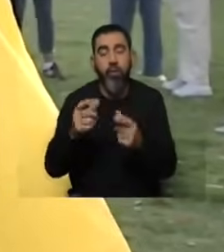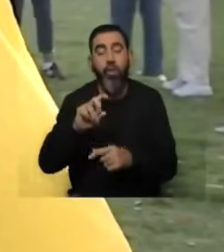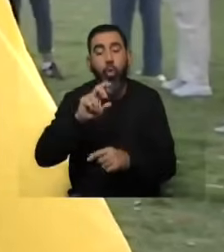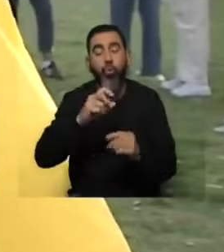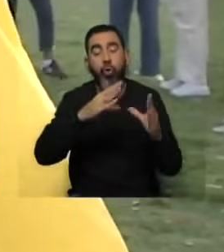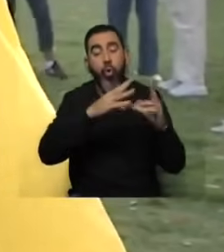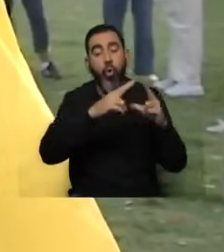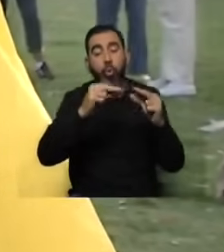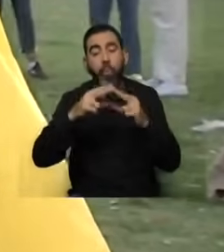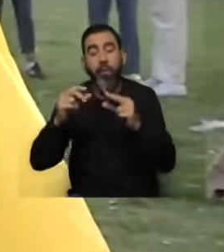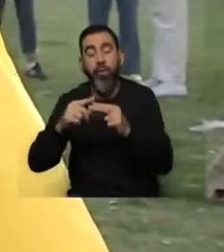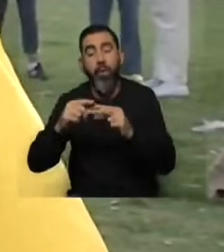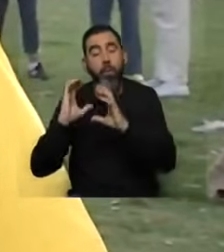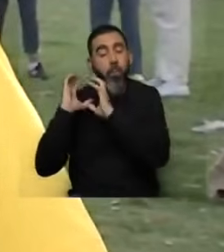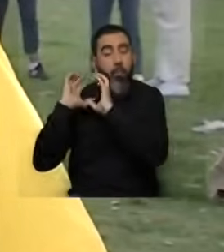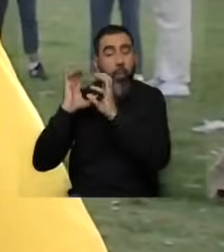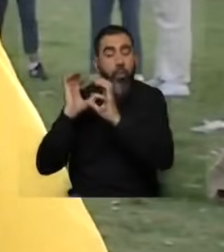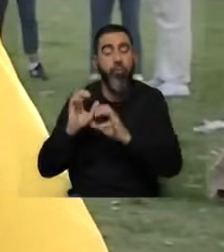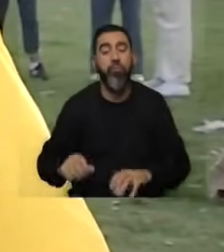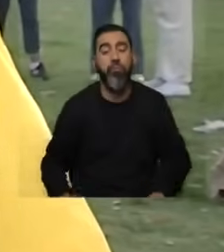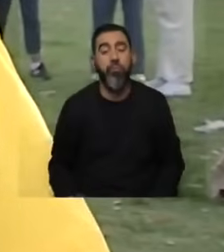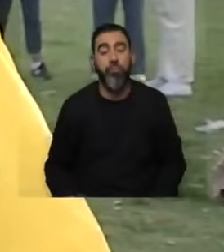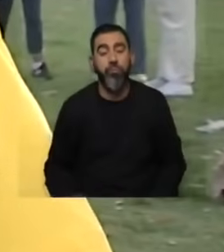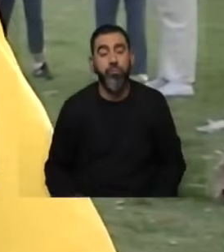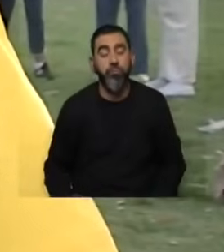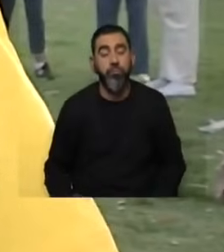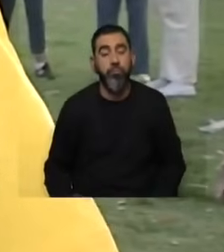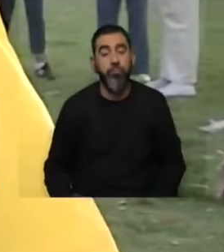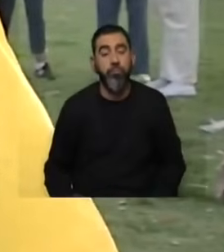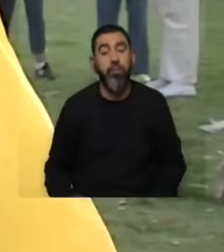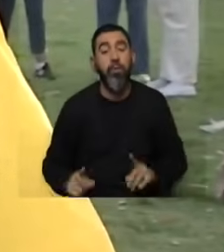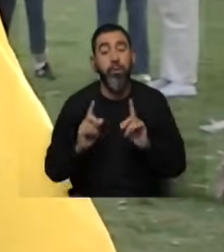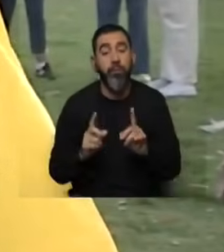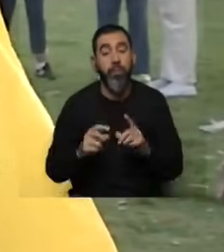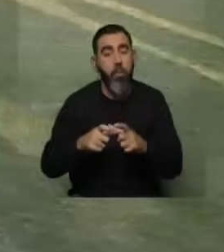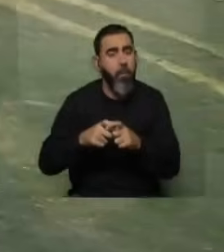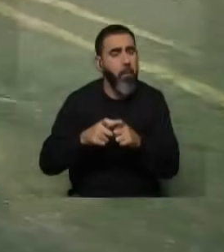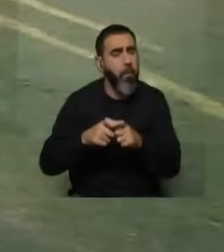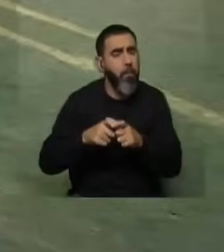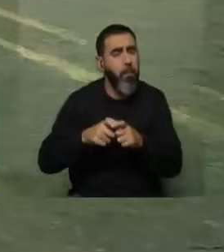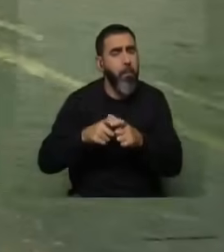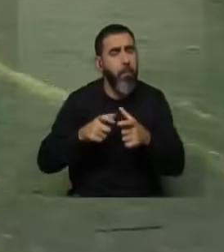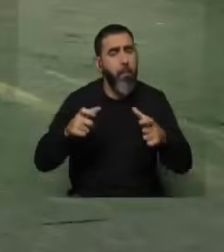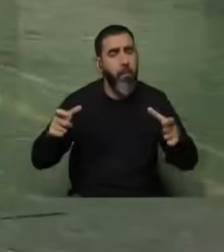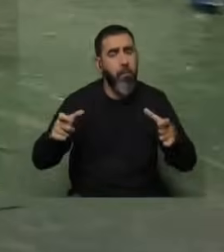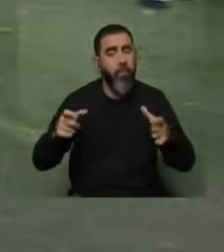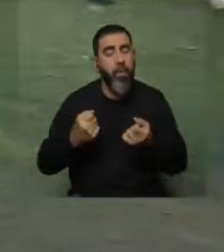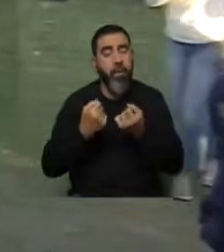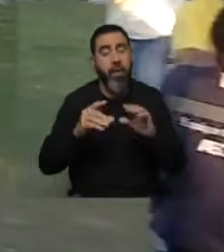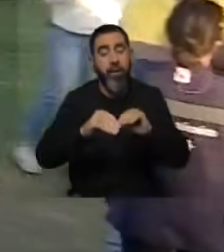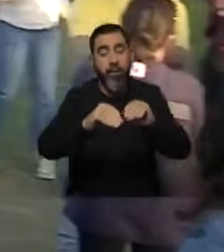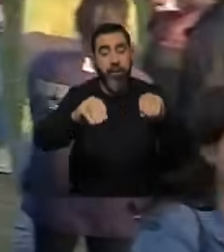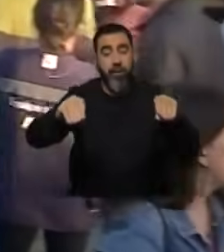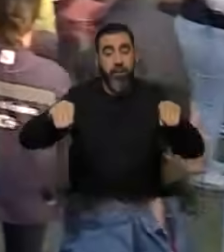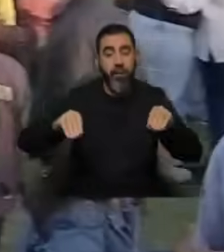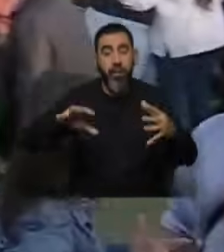cooperativas en el mercado modelo eh y al mismo tiempo continuar creciendo digamos en otorgamiento de tierras